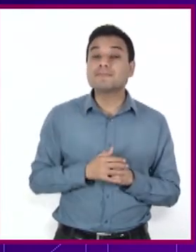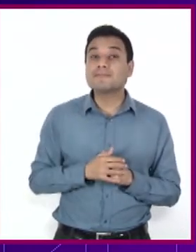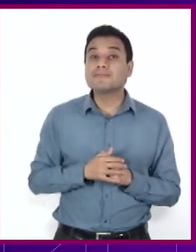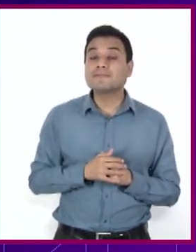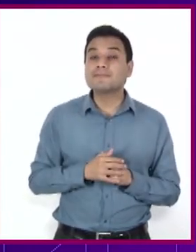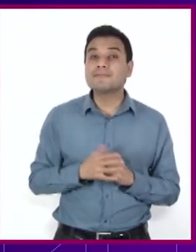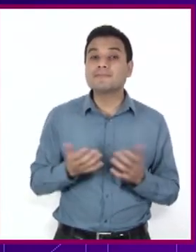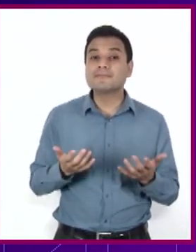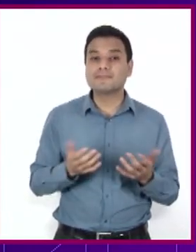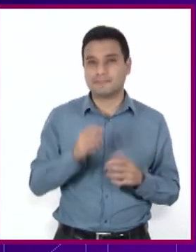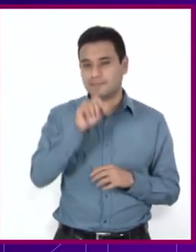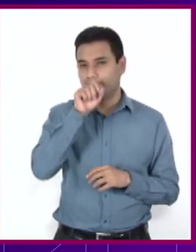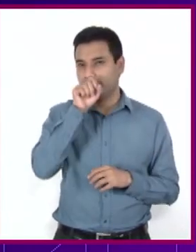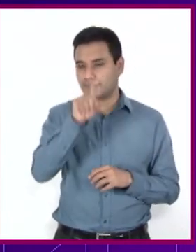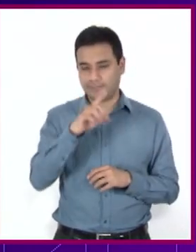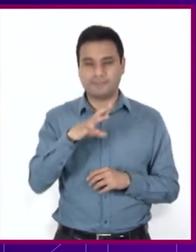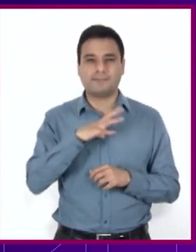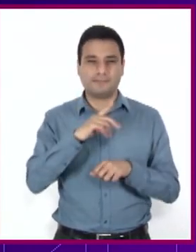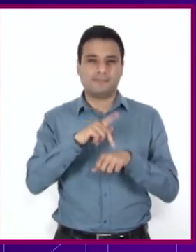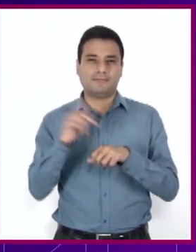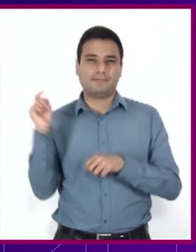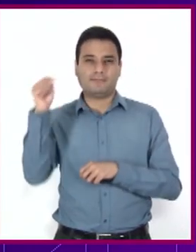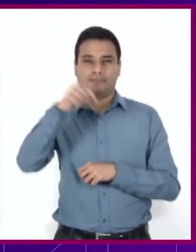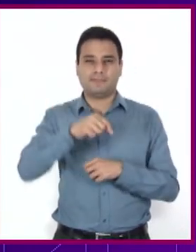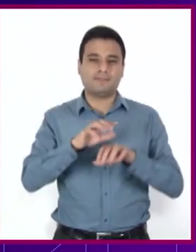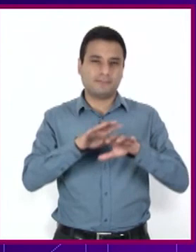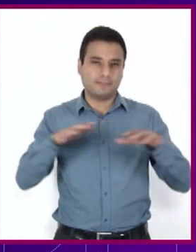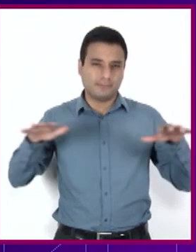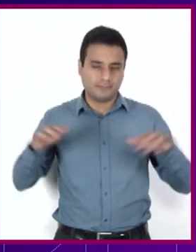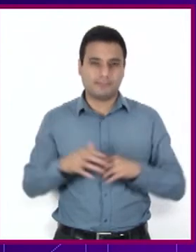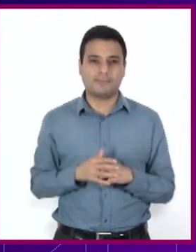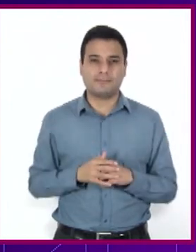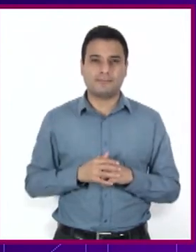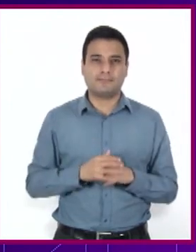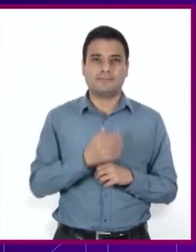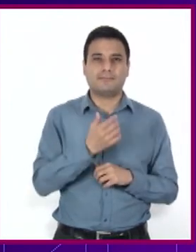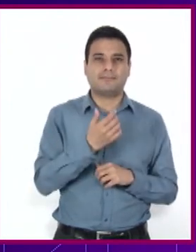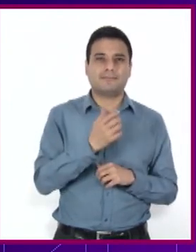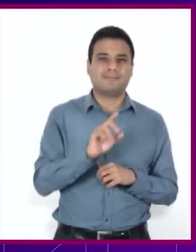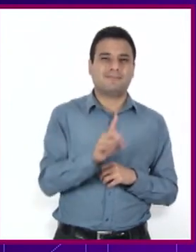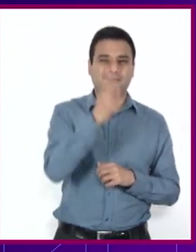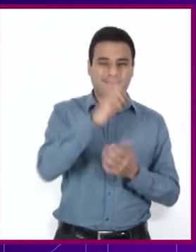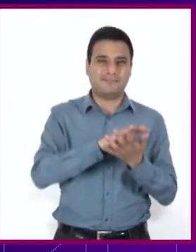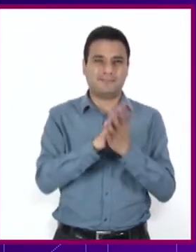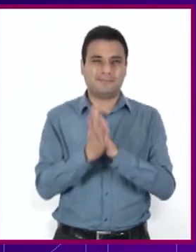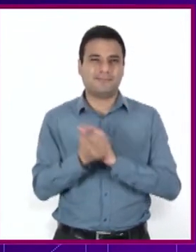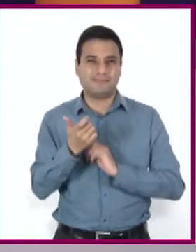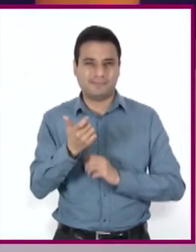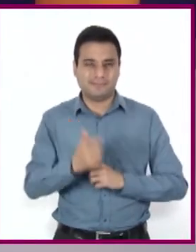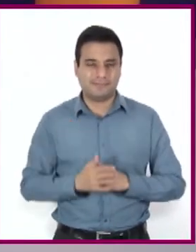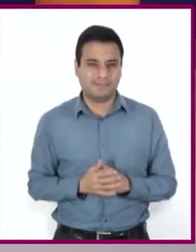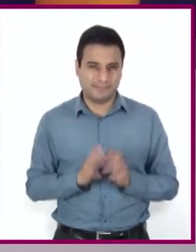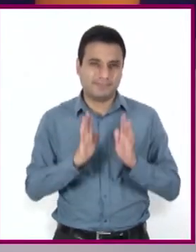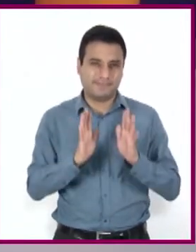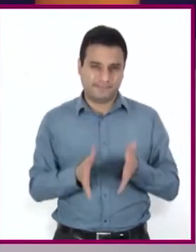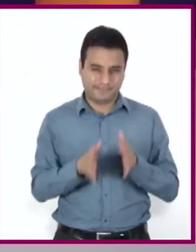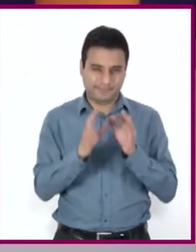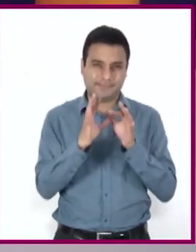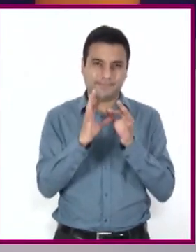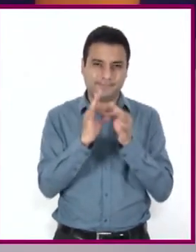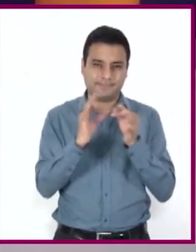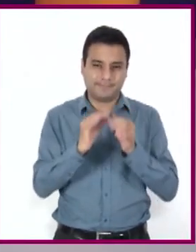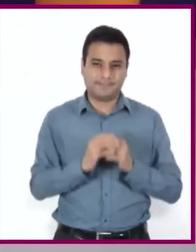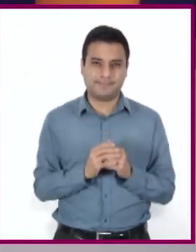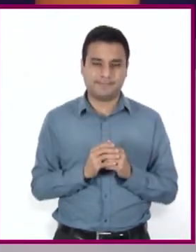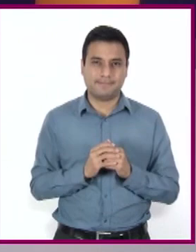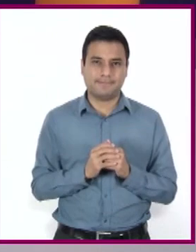después de que choca una piedra en el agua y la conversión de dólares a pesos mexicanos. Les